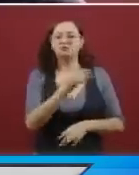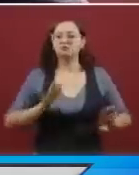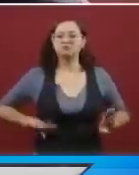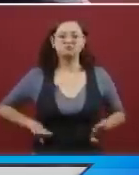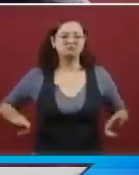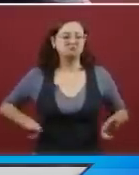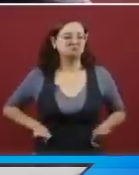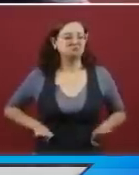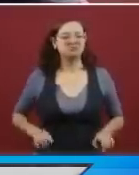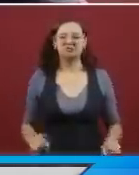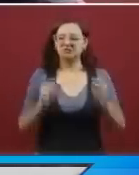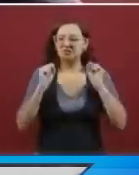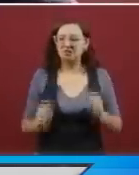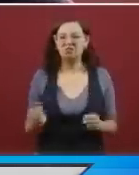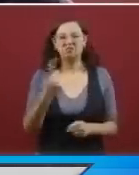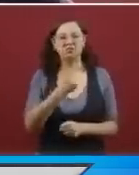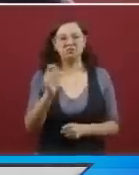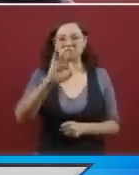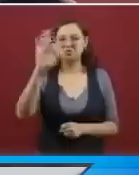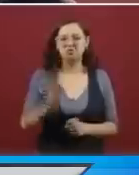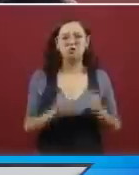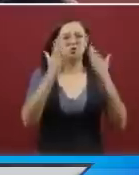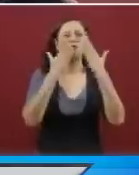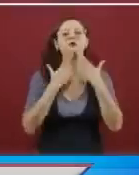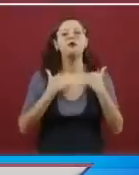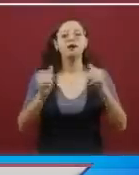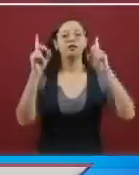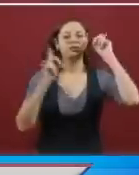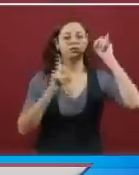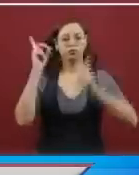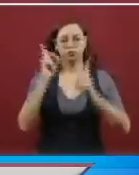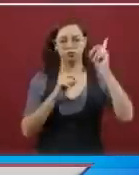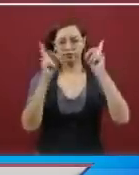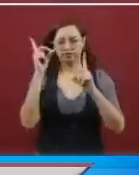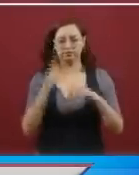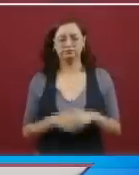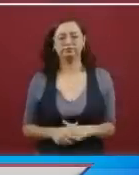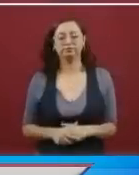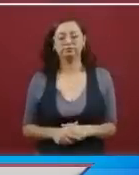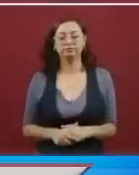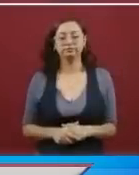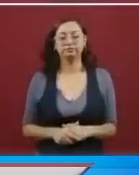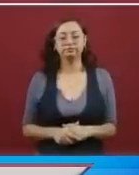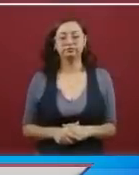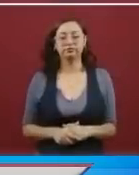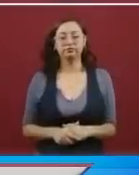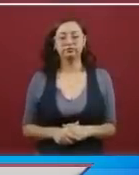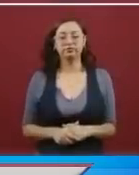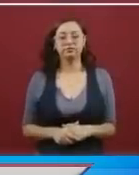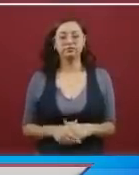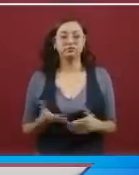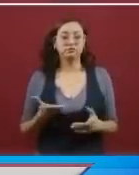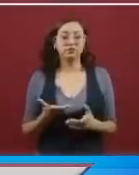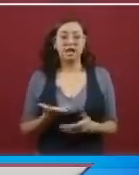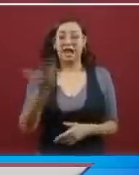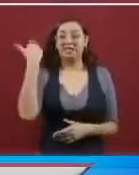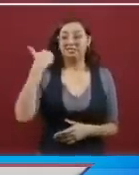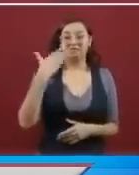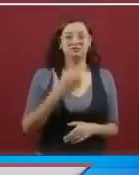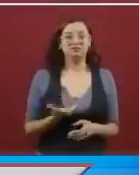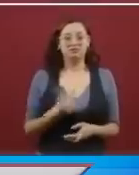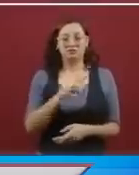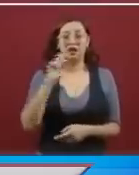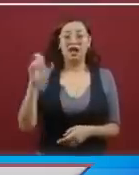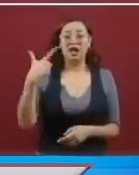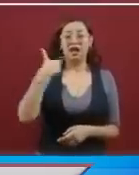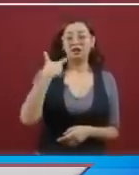de pillaje y corrupción. El gobierno estaba secuestrado y al servicio de una minoría rapaz, tolerado y promovido desde la presidencia de la República.